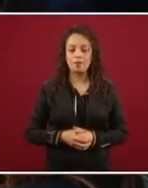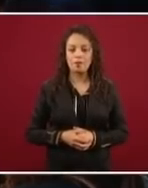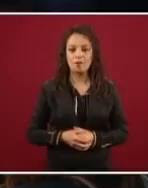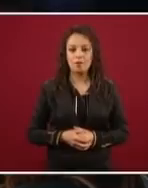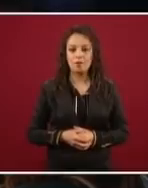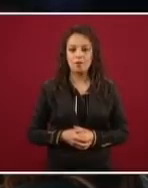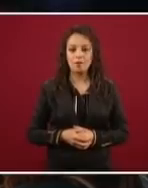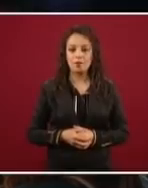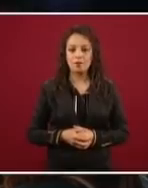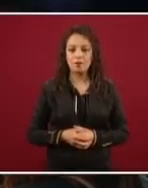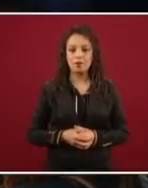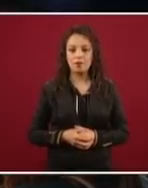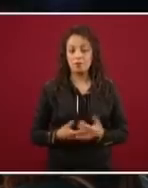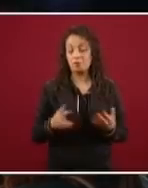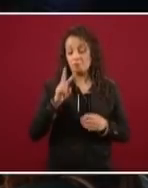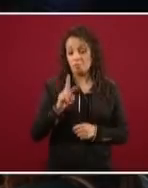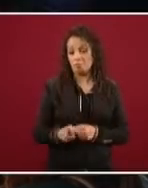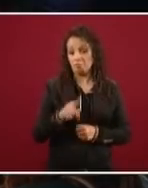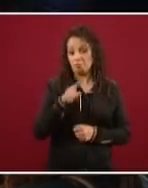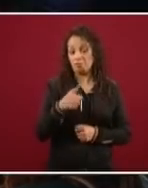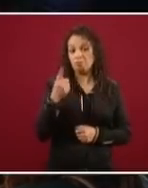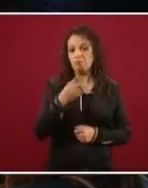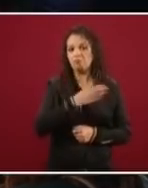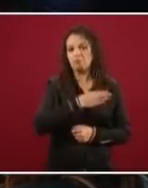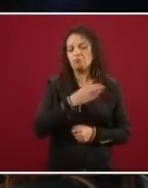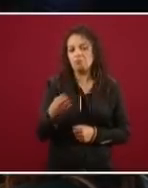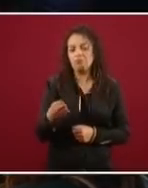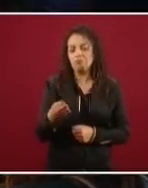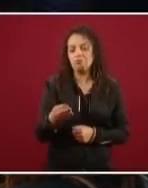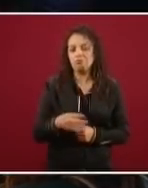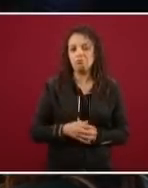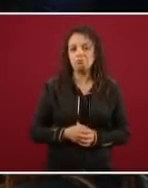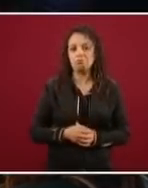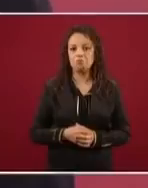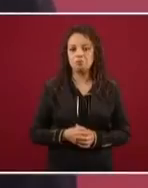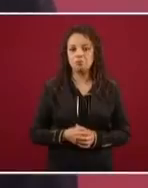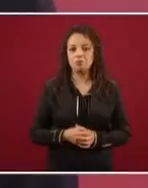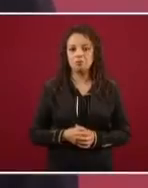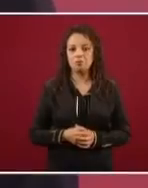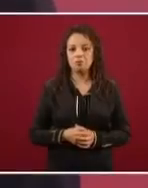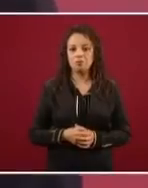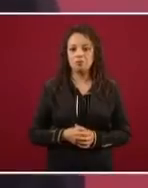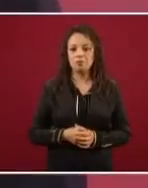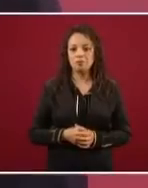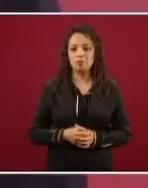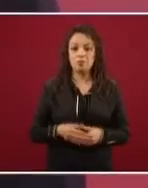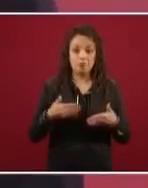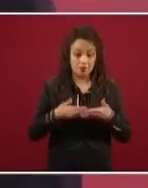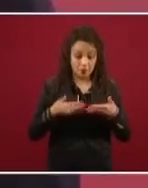qué bien que estamos esté ejerciendo